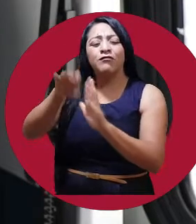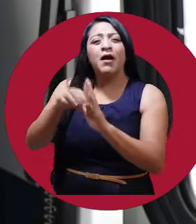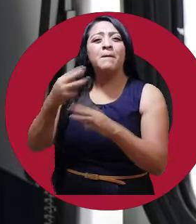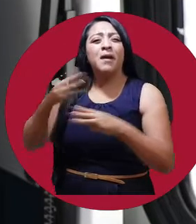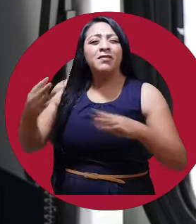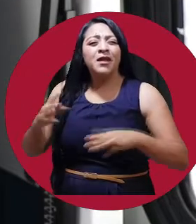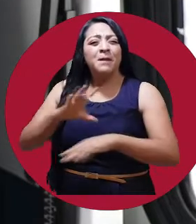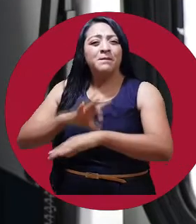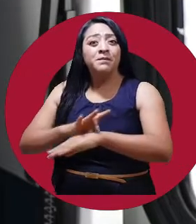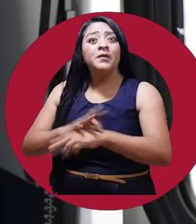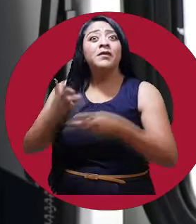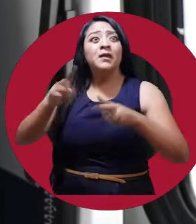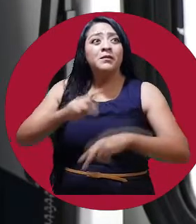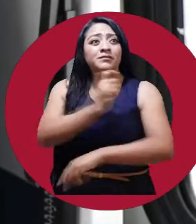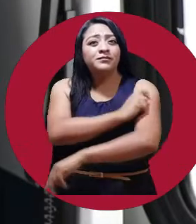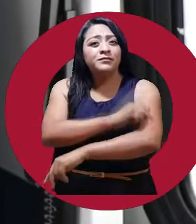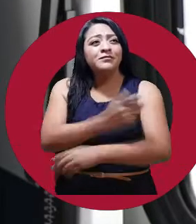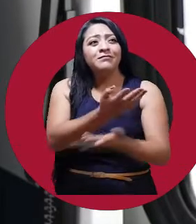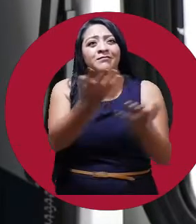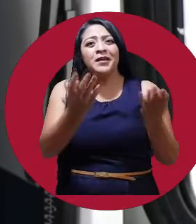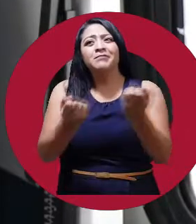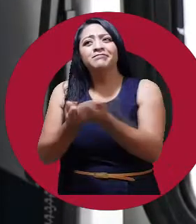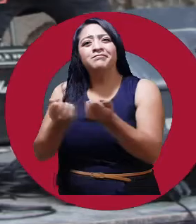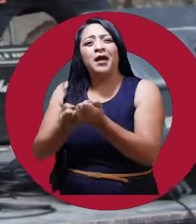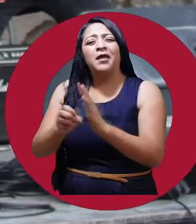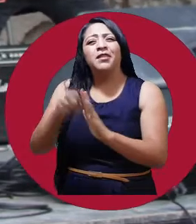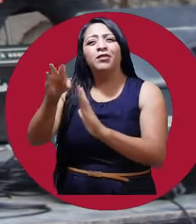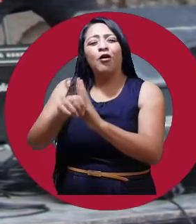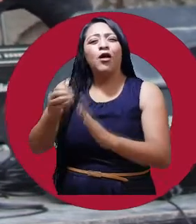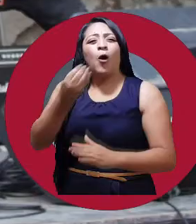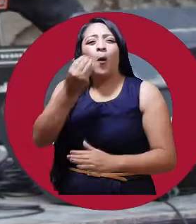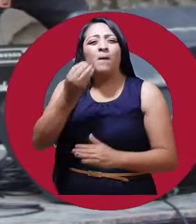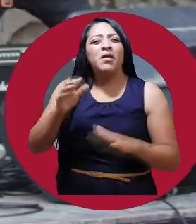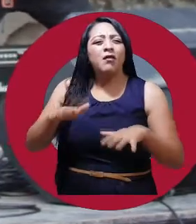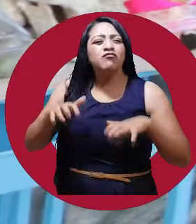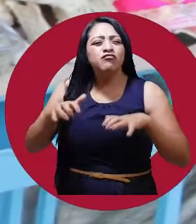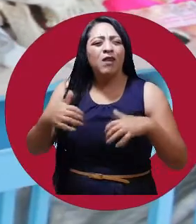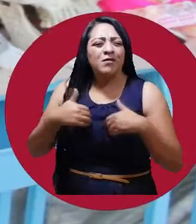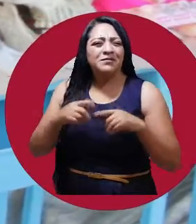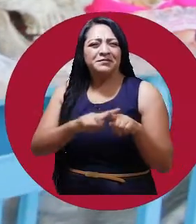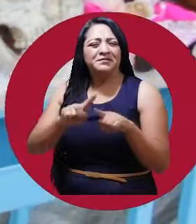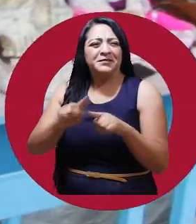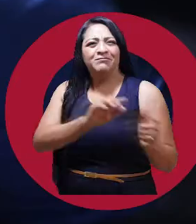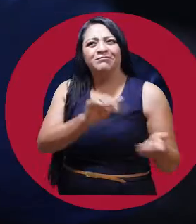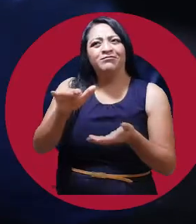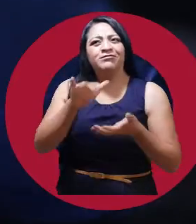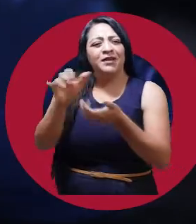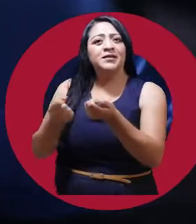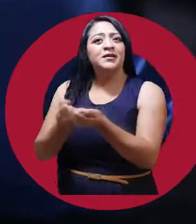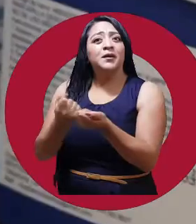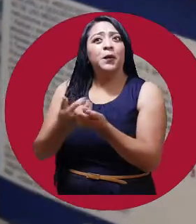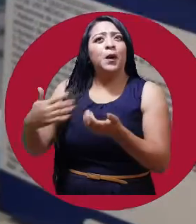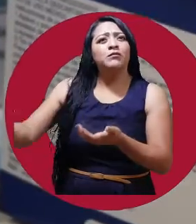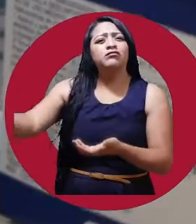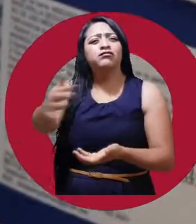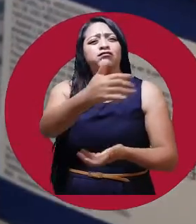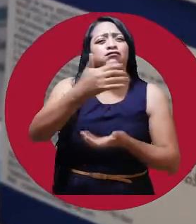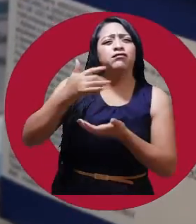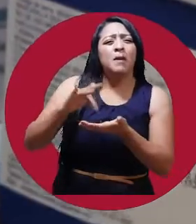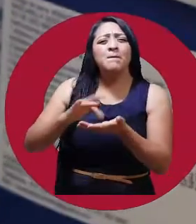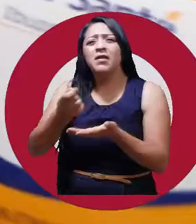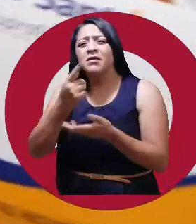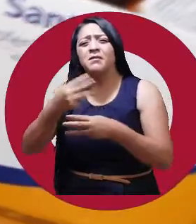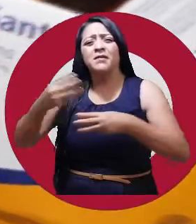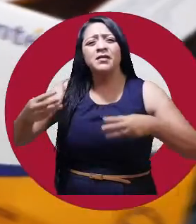los tatuadores con alimento para mascotas. Fue un evento benéfico que, además de ser una programación cultural, se recolectó medicinas e